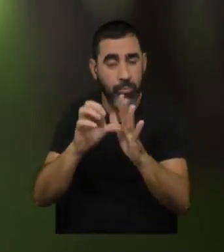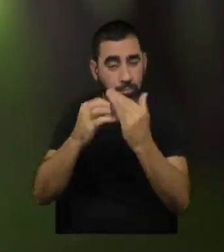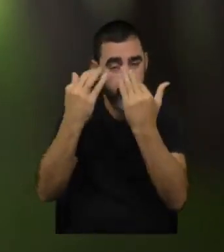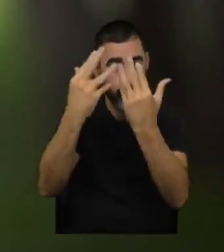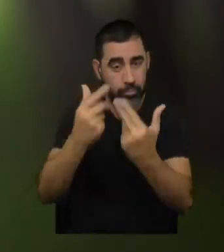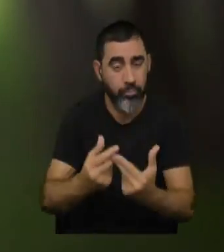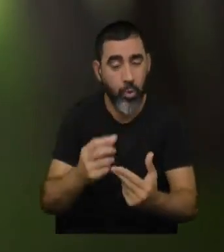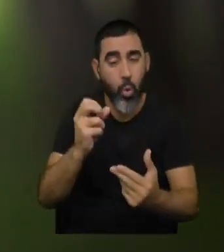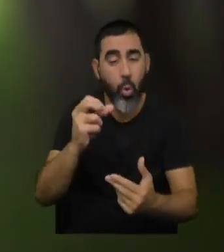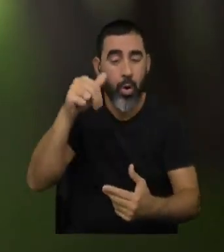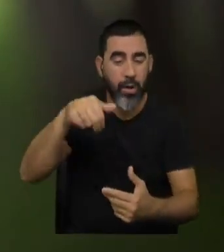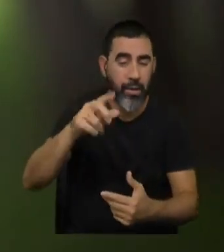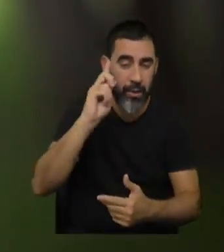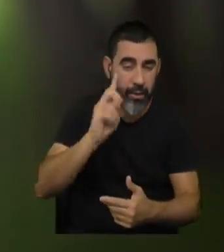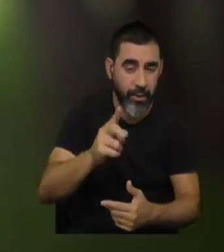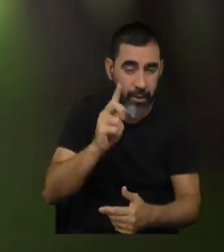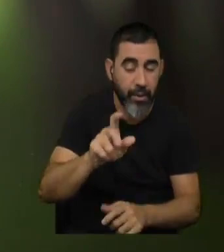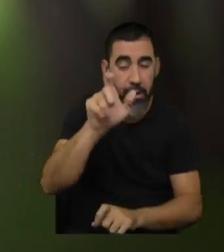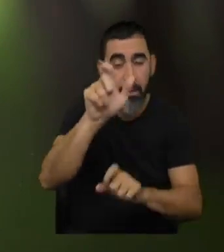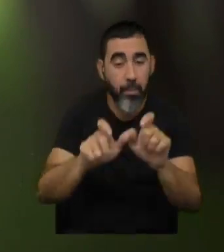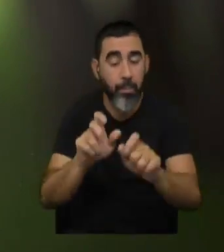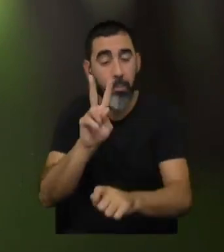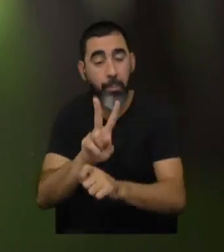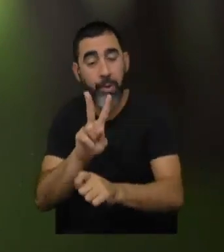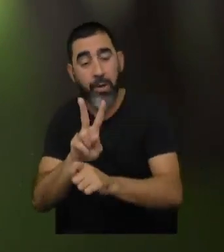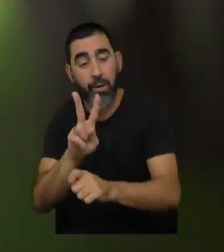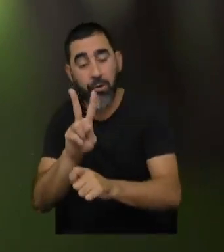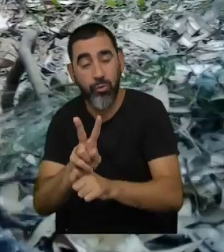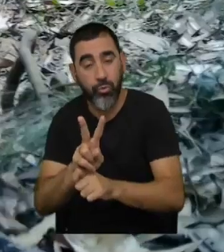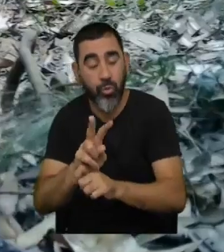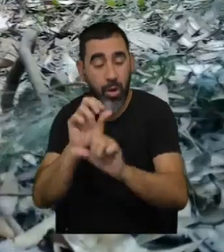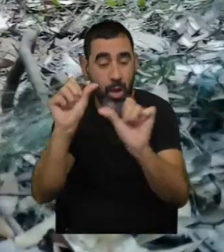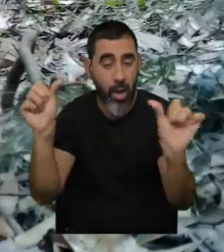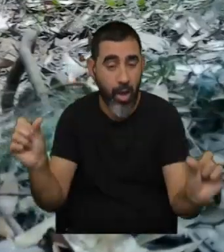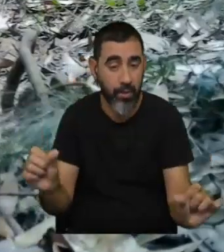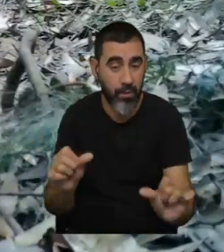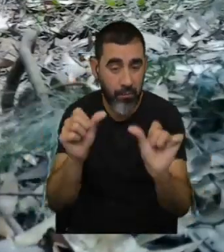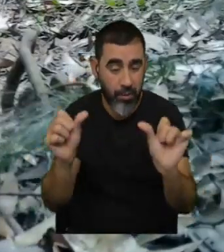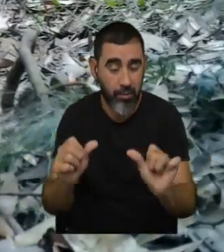en ONGs, en personas vinculadas al control de esta actividad.